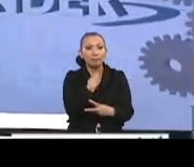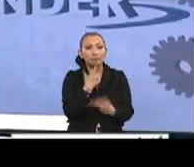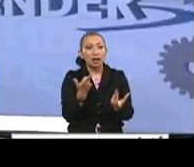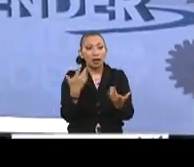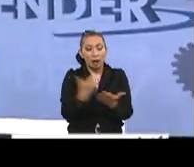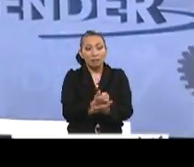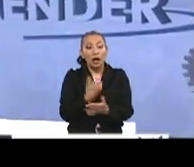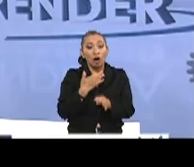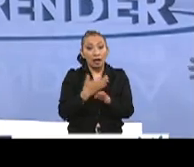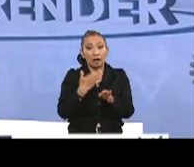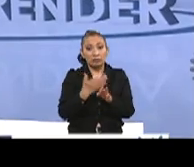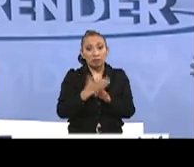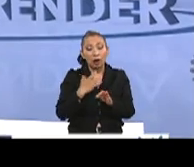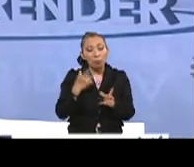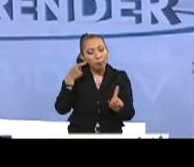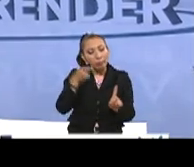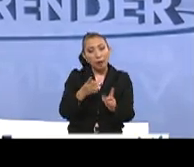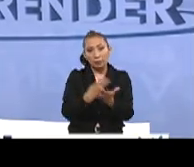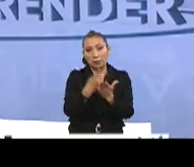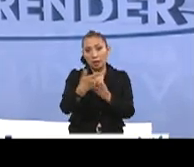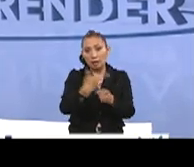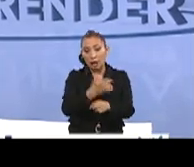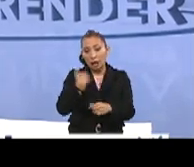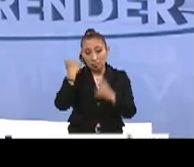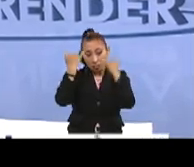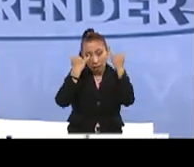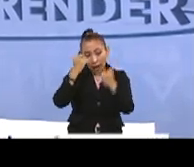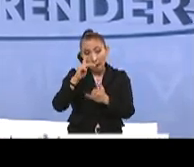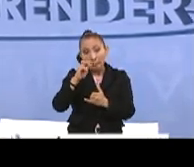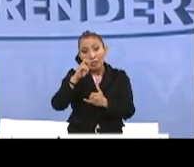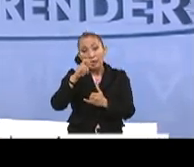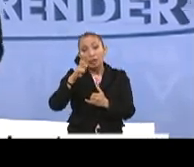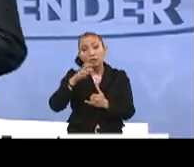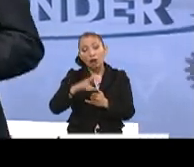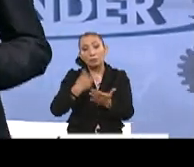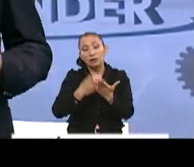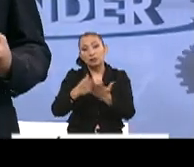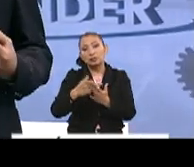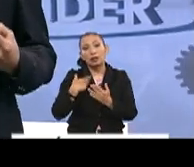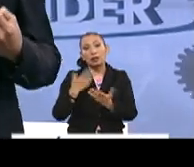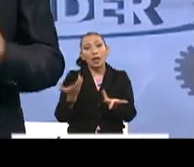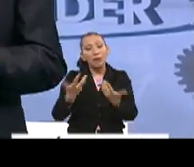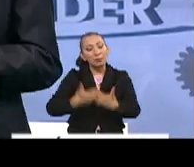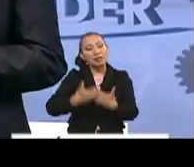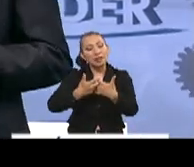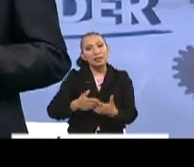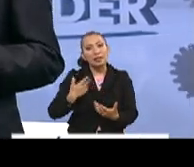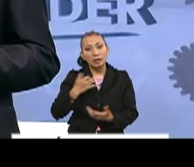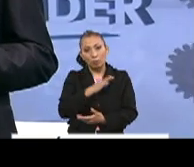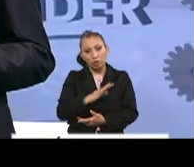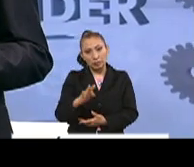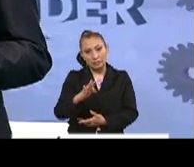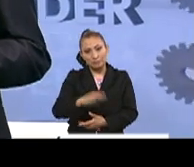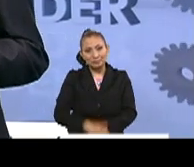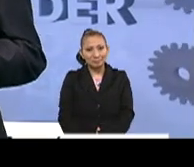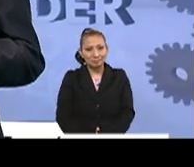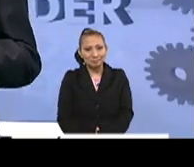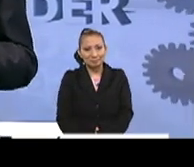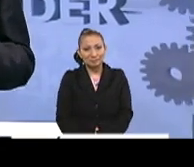hemos logrado? Hasta ahorita estamos con finalistas en el Premio Nacional del Emprendedor, en Premio Santander de Innovación Empresarial y en Posible.